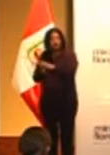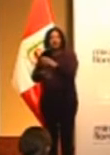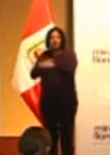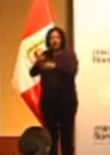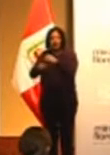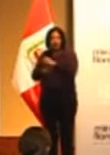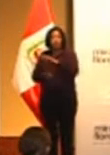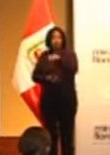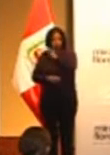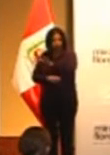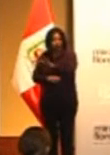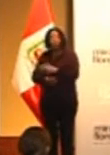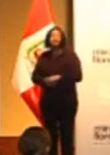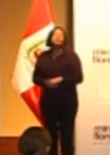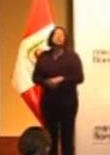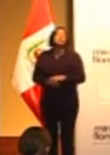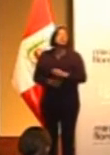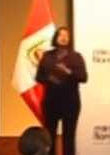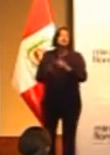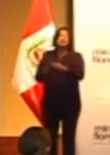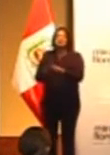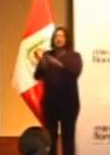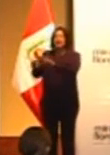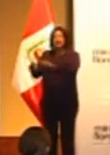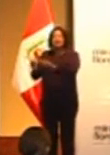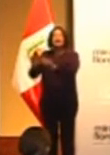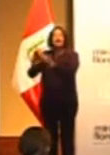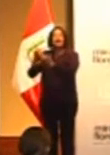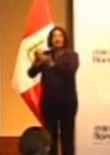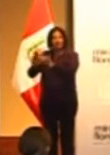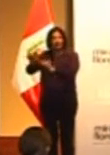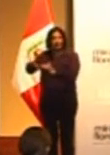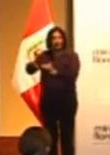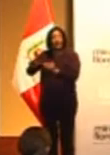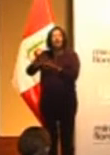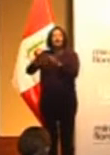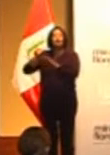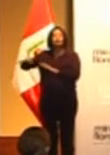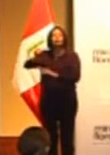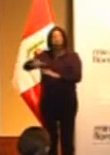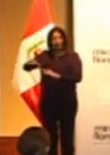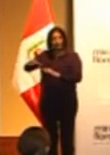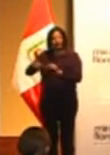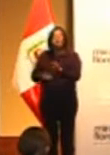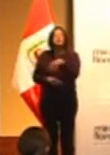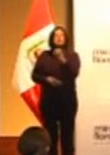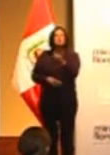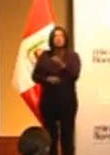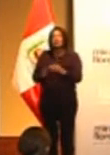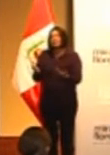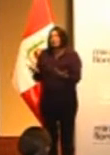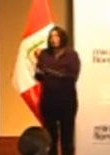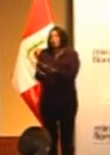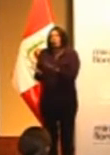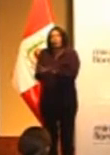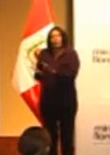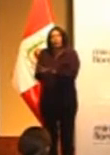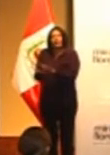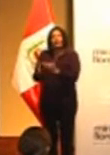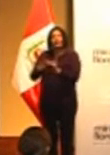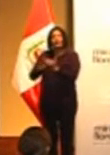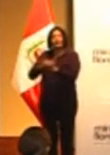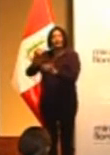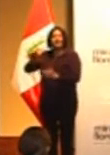año venidero, poder dar esta casa a la comunidad, porque es una de las casas más modernas